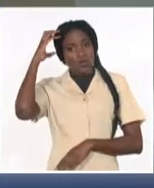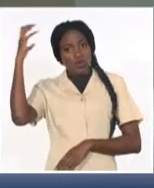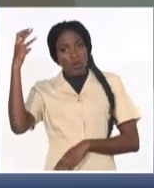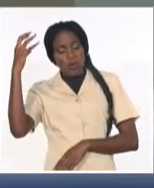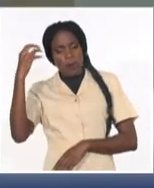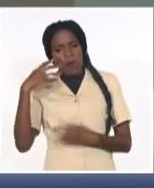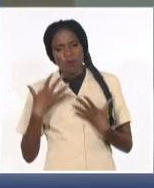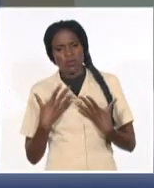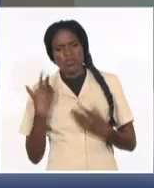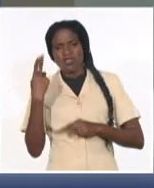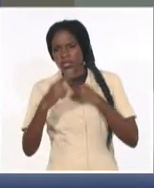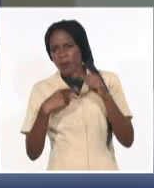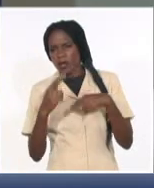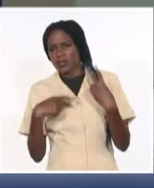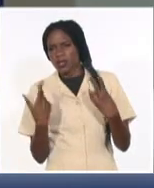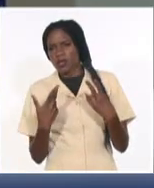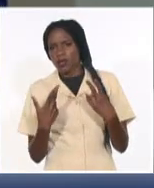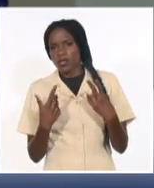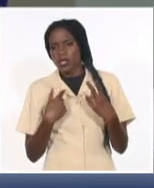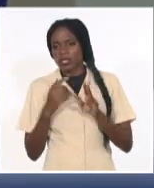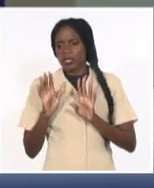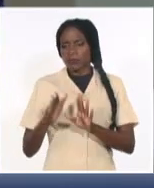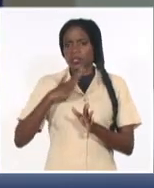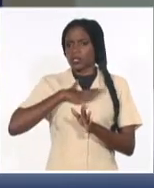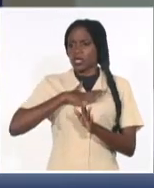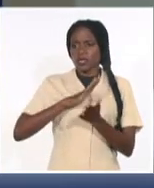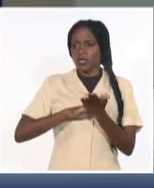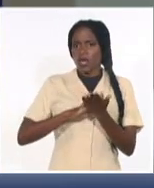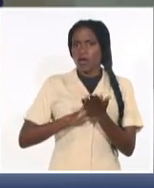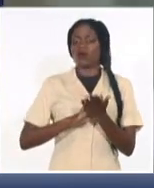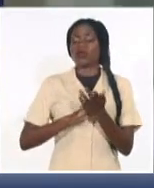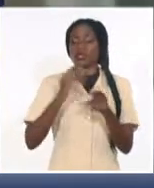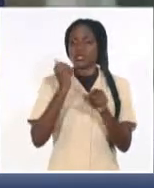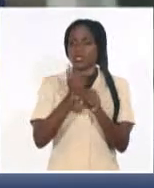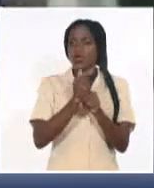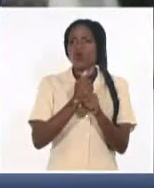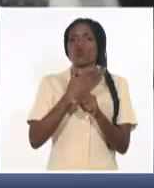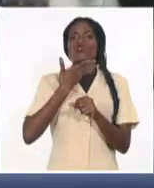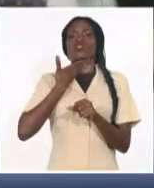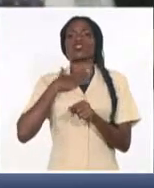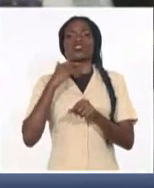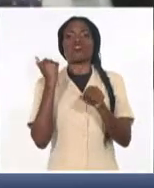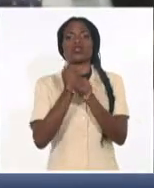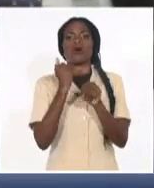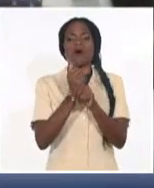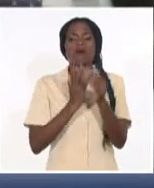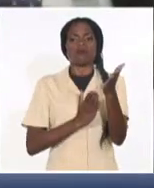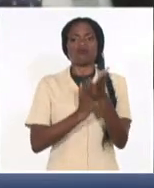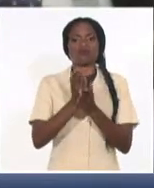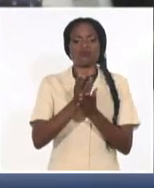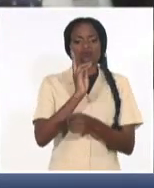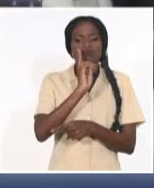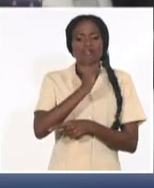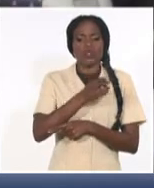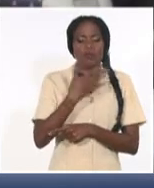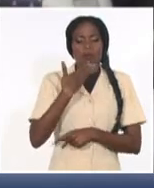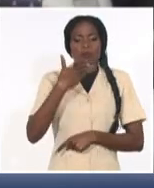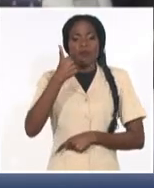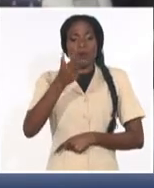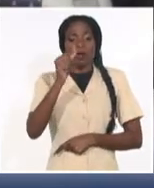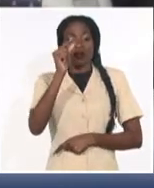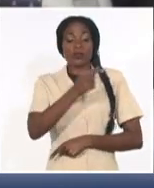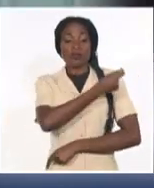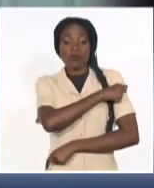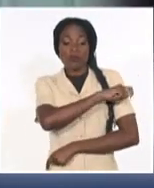dedicará sin pausa y con mucha energía a seguir trabajando y gobernando por el bienestar de las